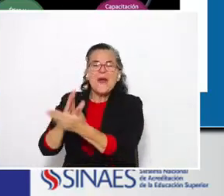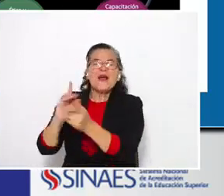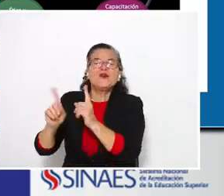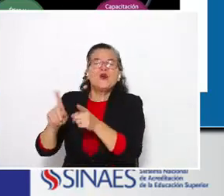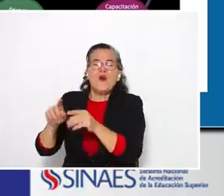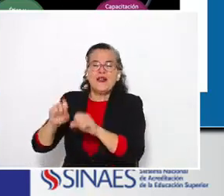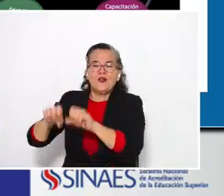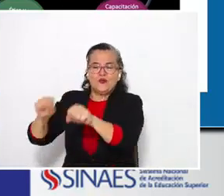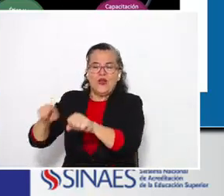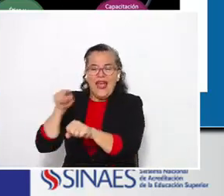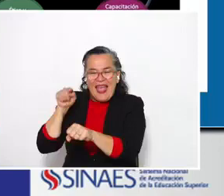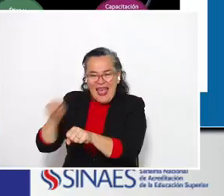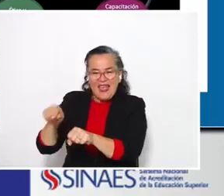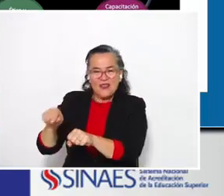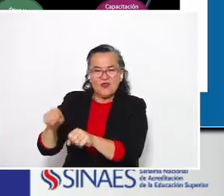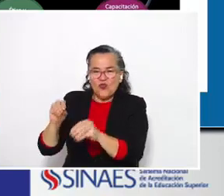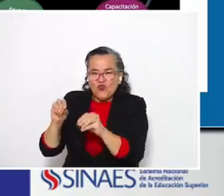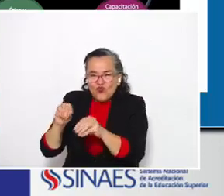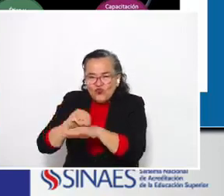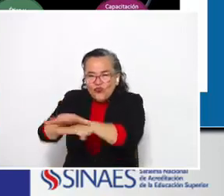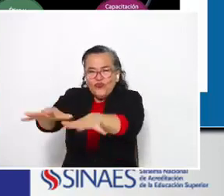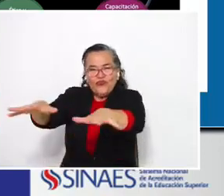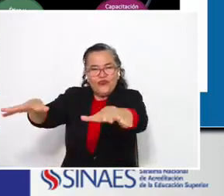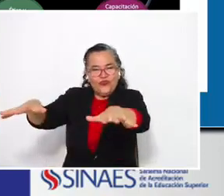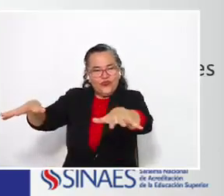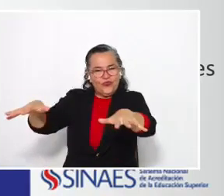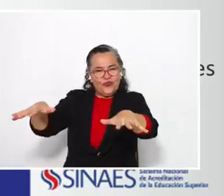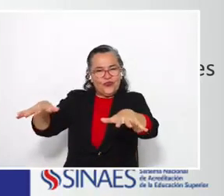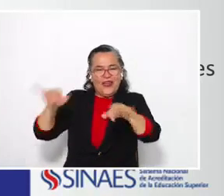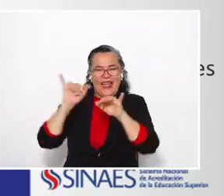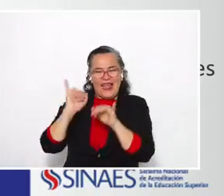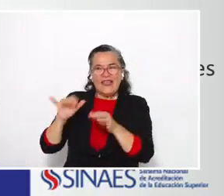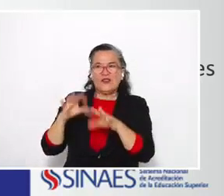final, eso es lo que importa.